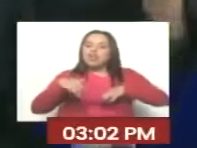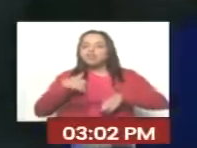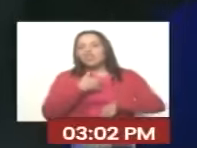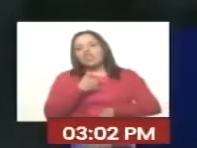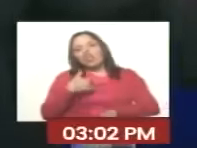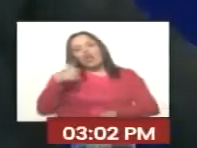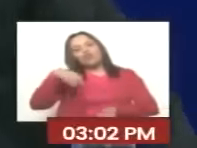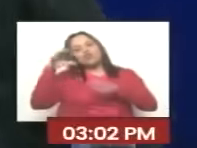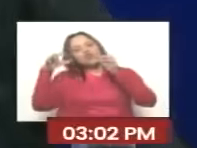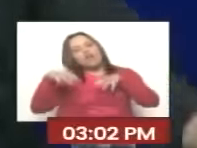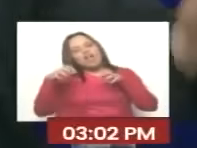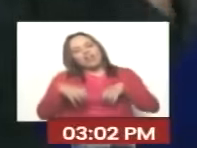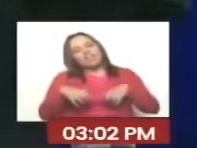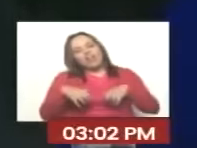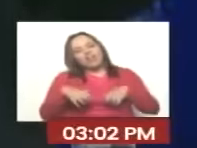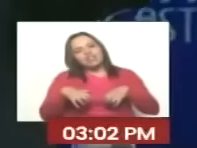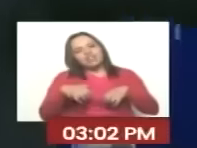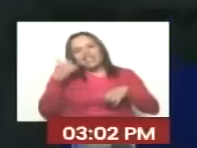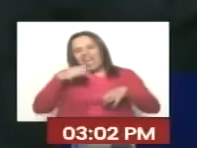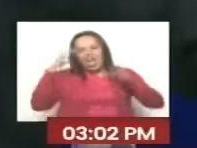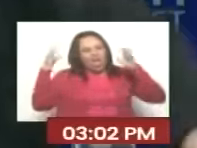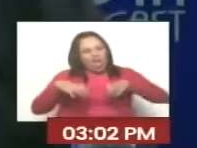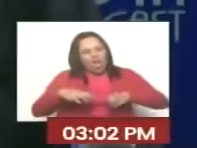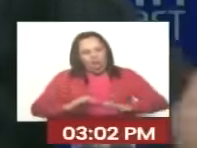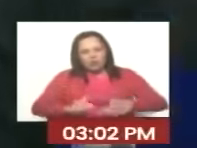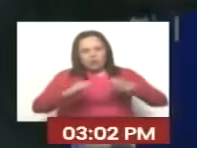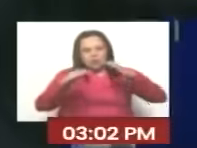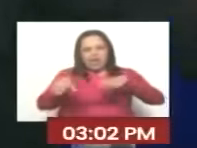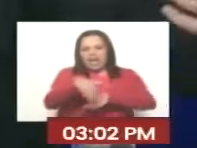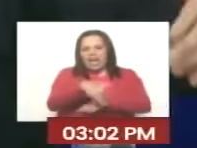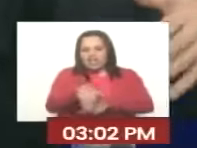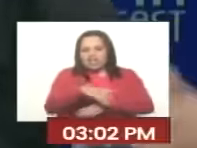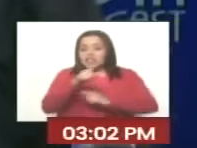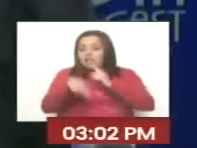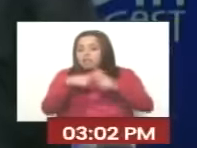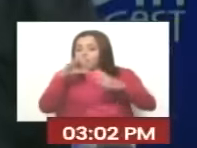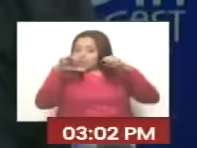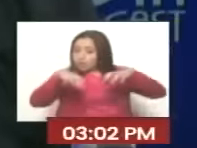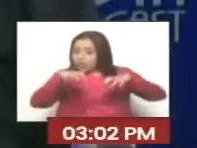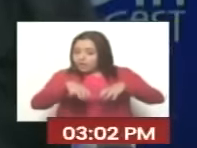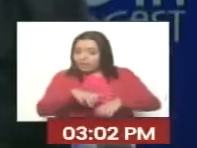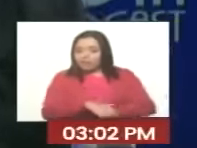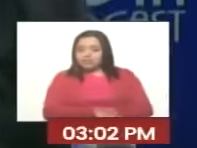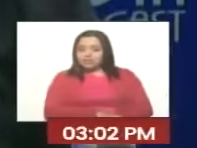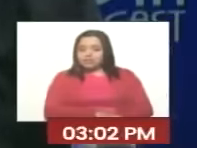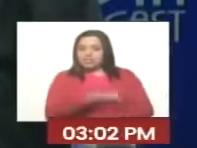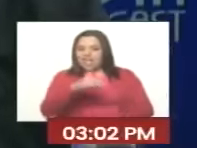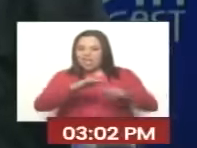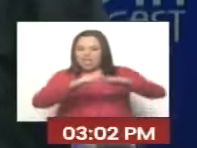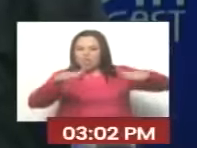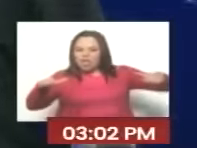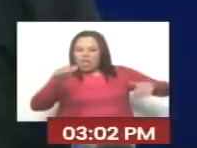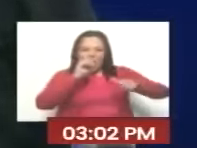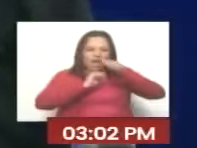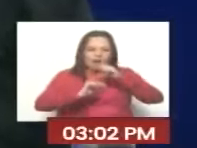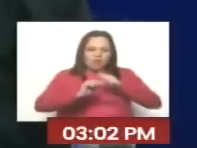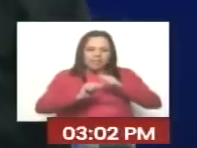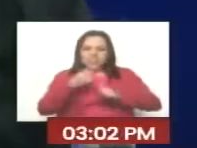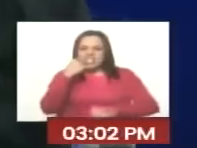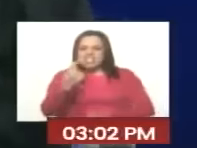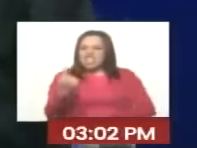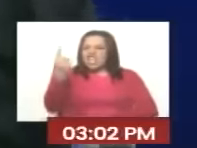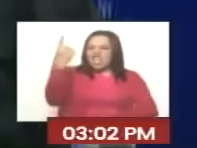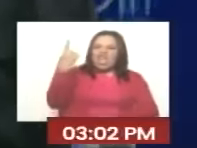Que caiga un chaparrón de agua y se inunde las calles. Después que llueve y cae el chaparrón de agua, maldicen la